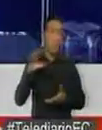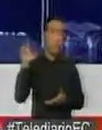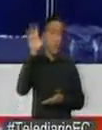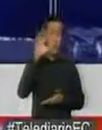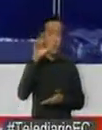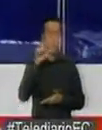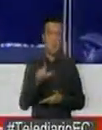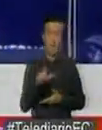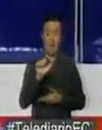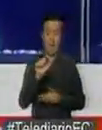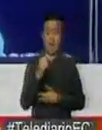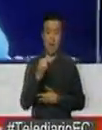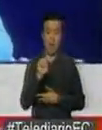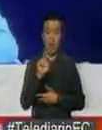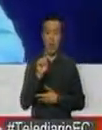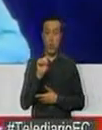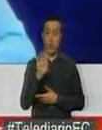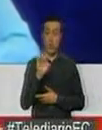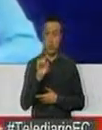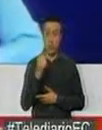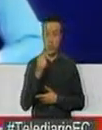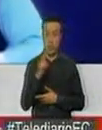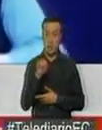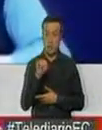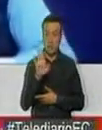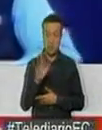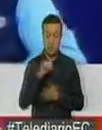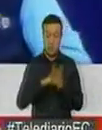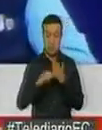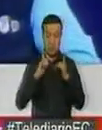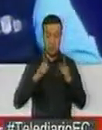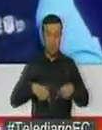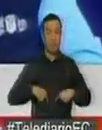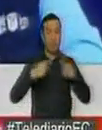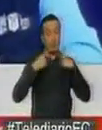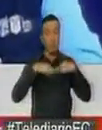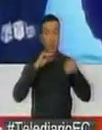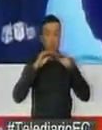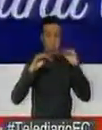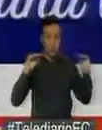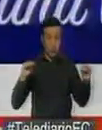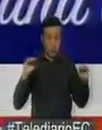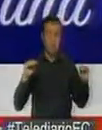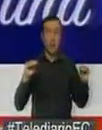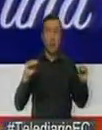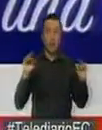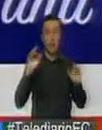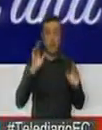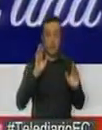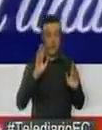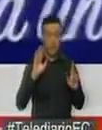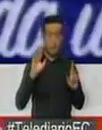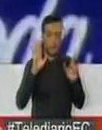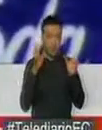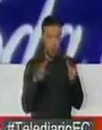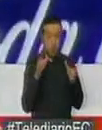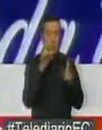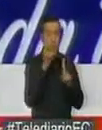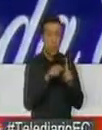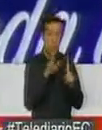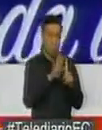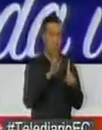doctor Augusto García, coordinador zonal 8 del Ministerio de Salud, ratificó. Es los casos que están vinculados a la paciente